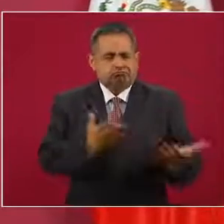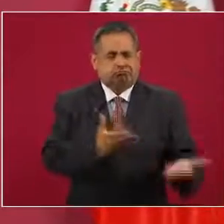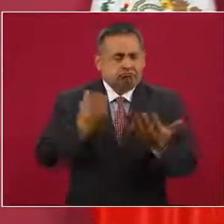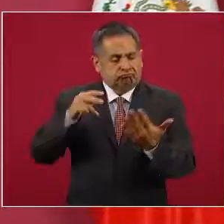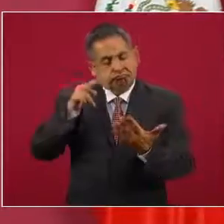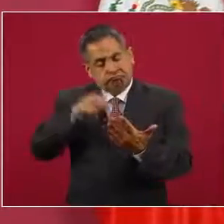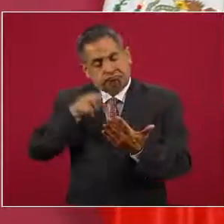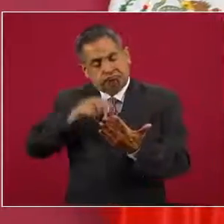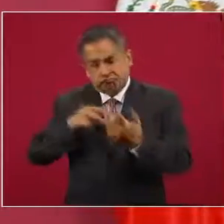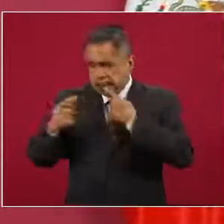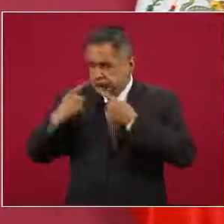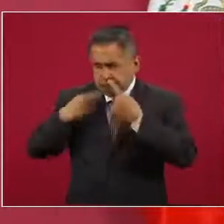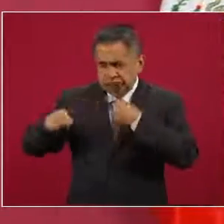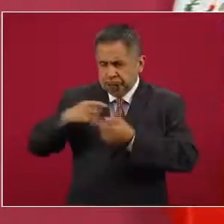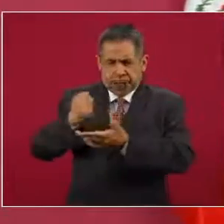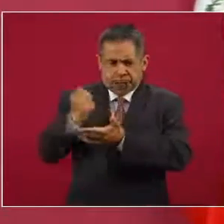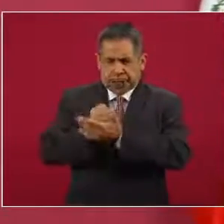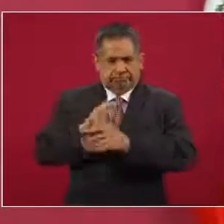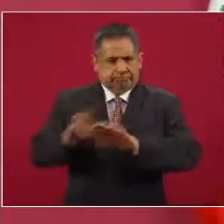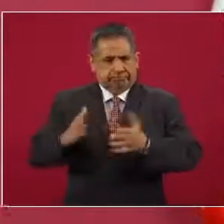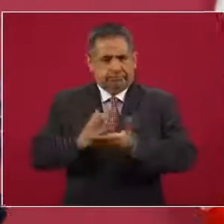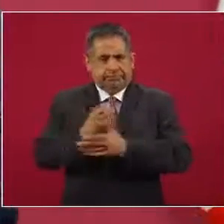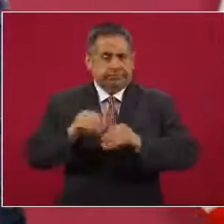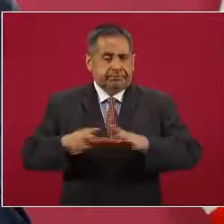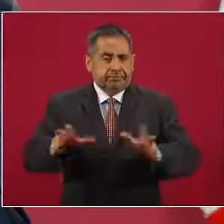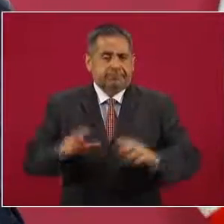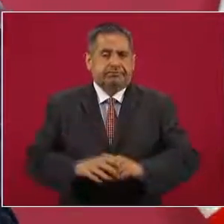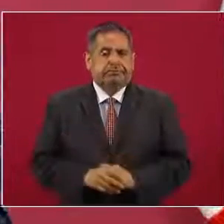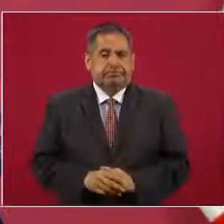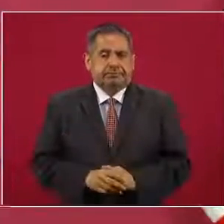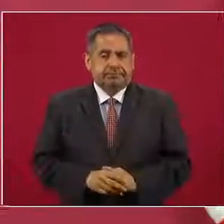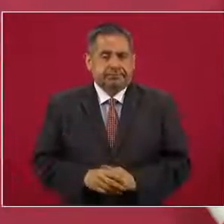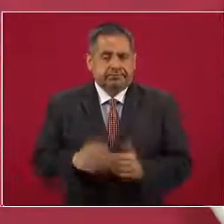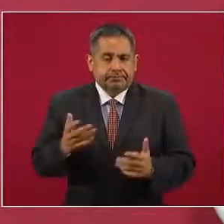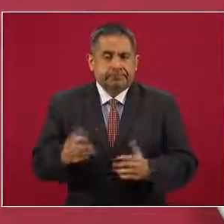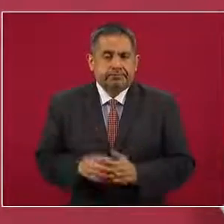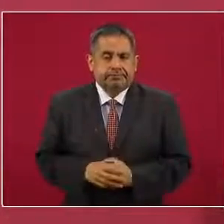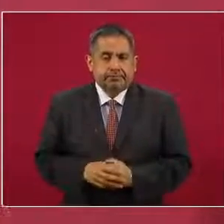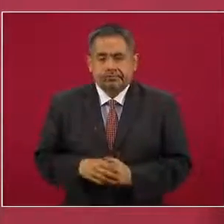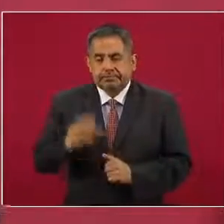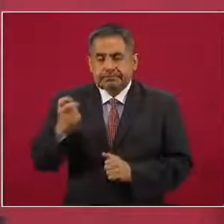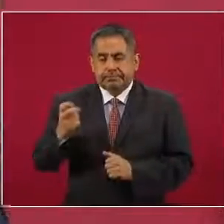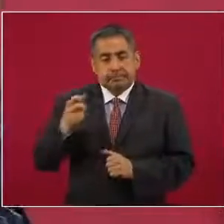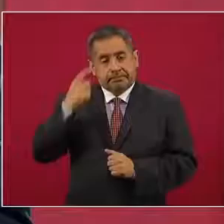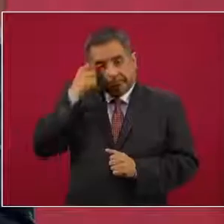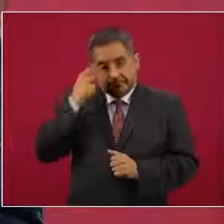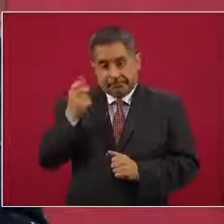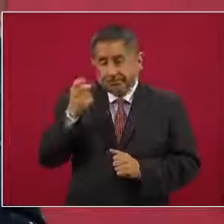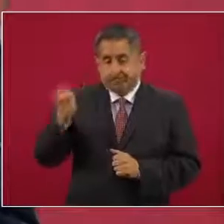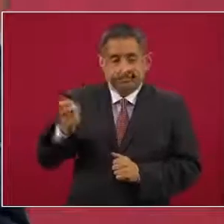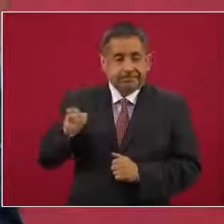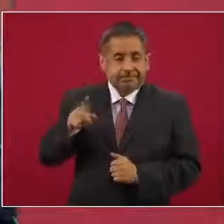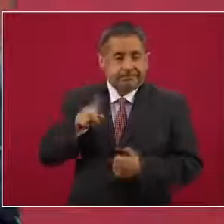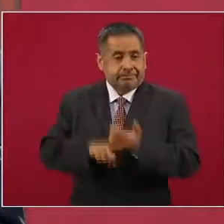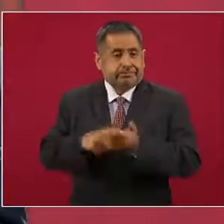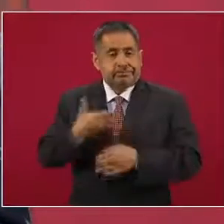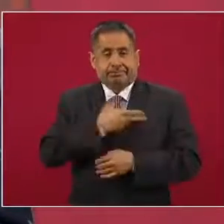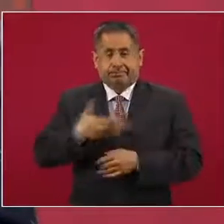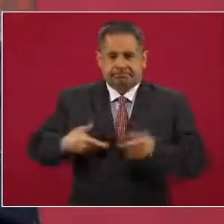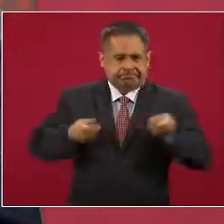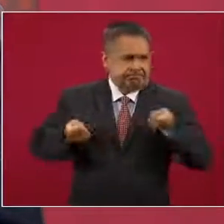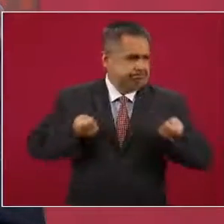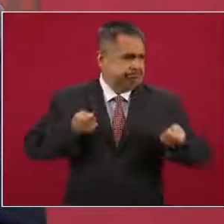No, porque esa no es la función de un legislador. Para eso es el ejecutivo.